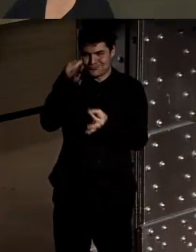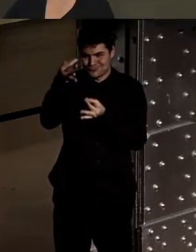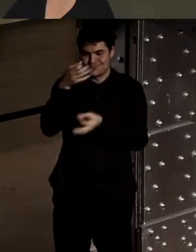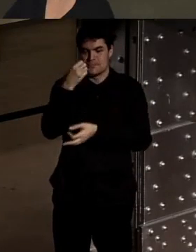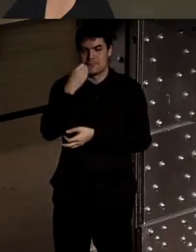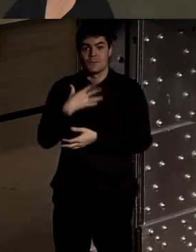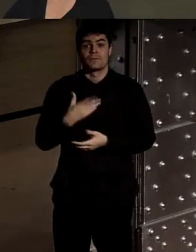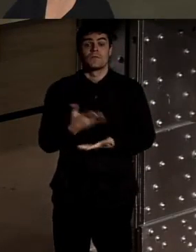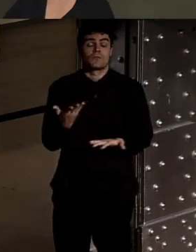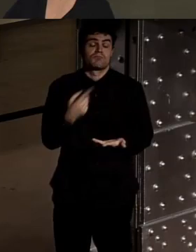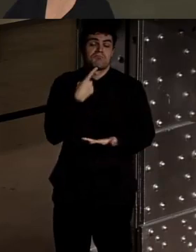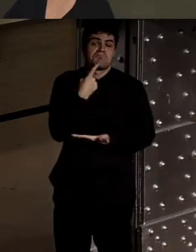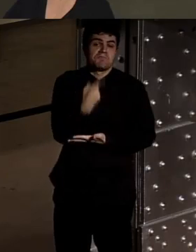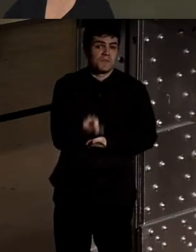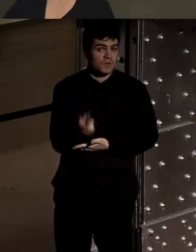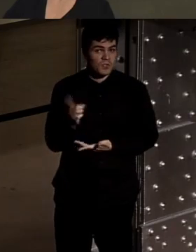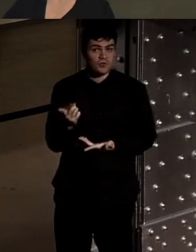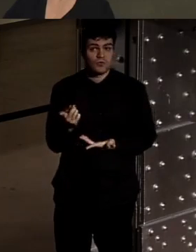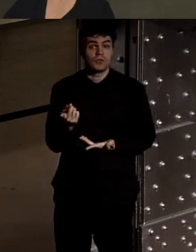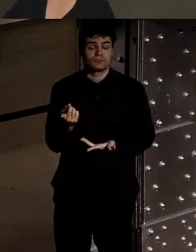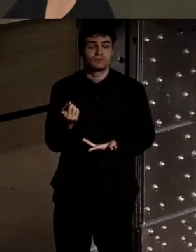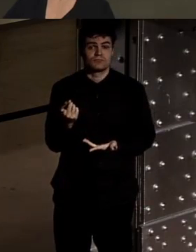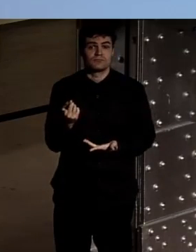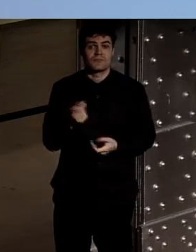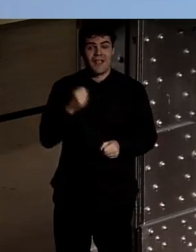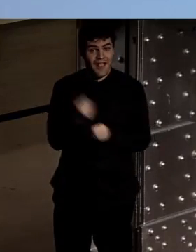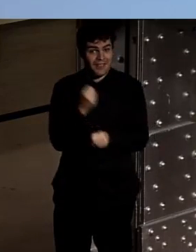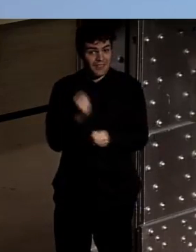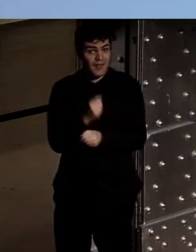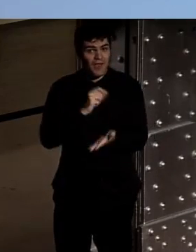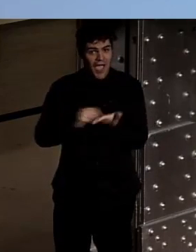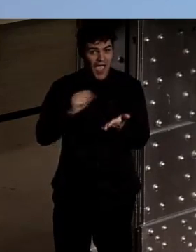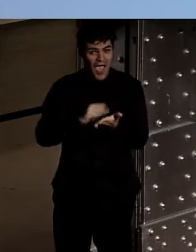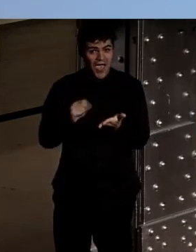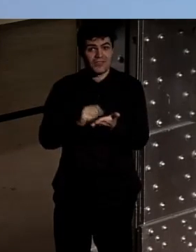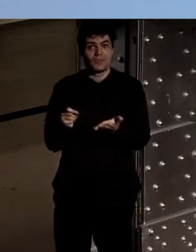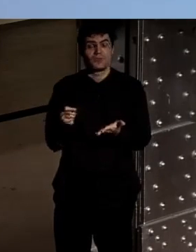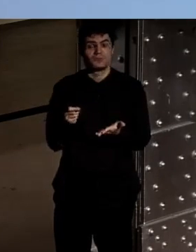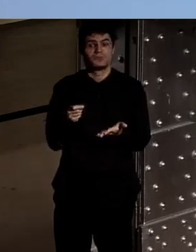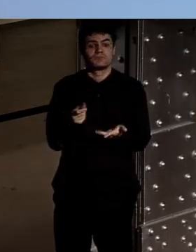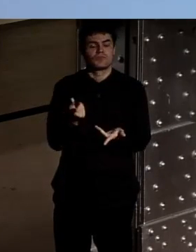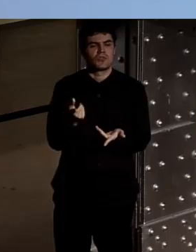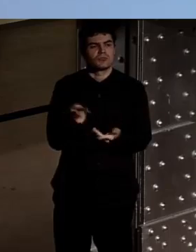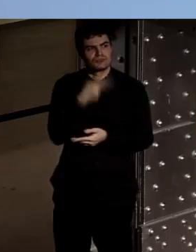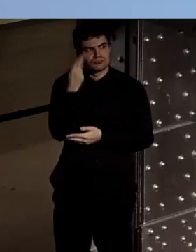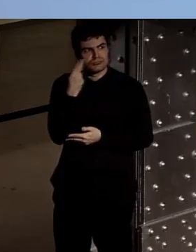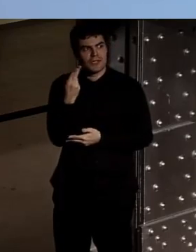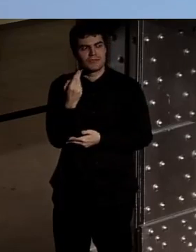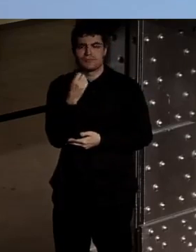deciros que el oficio de editor es un oficio muy gratificante, a mí me encanta. Pero hay libros de esos que cuando los